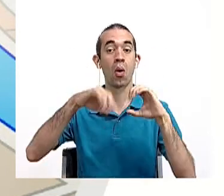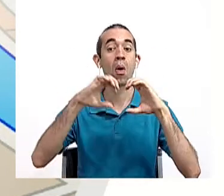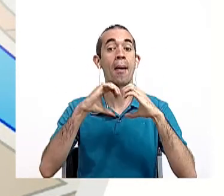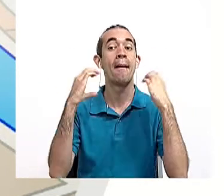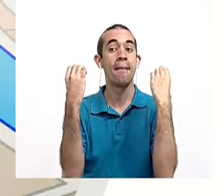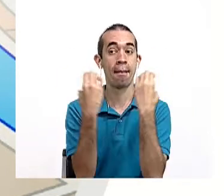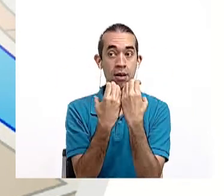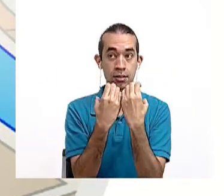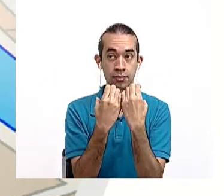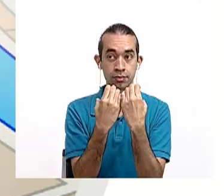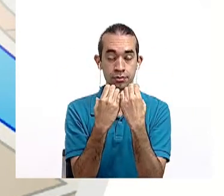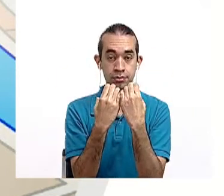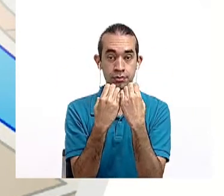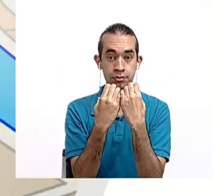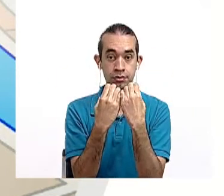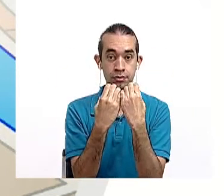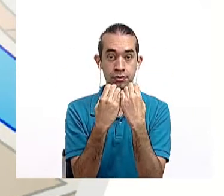hoy